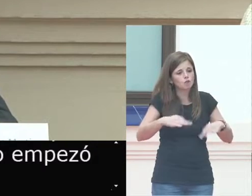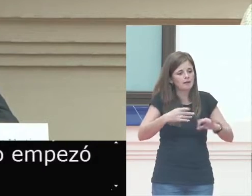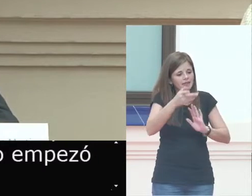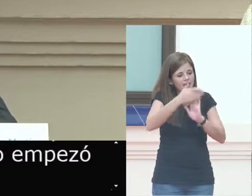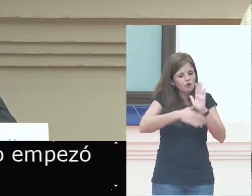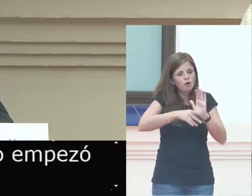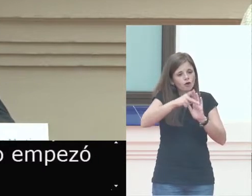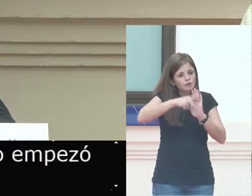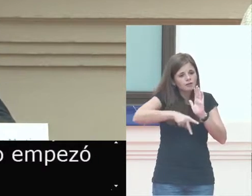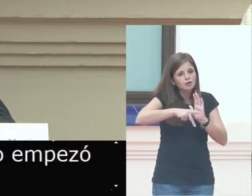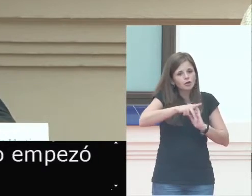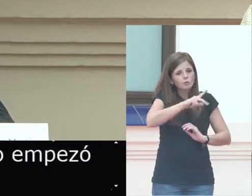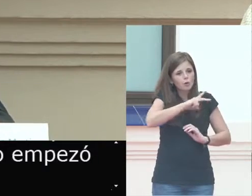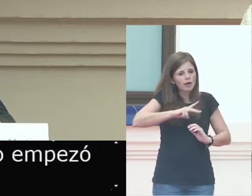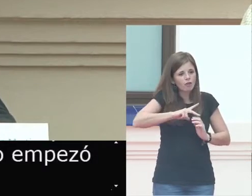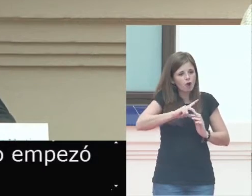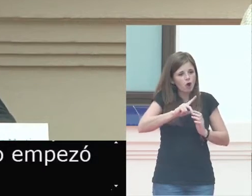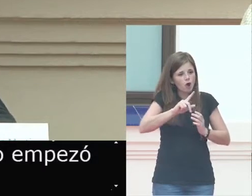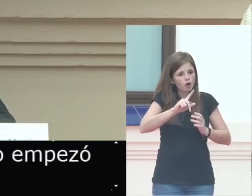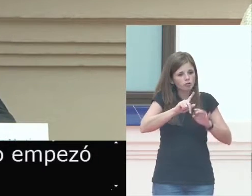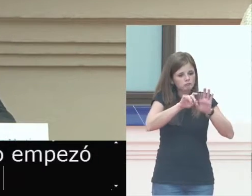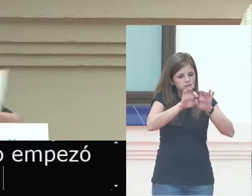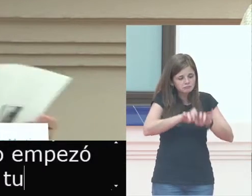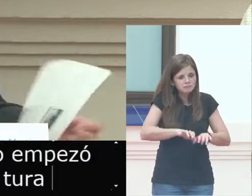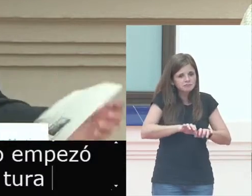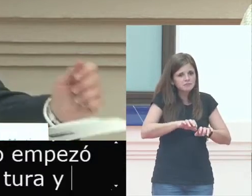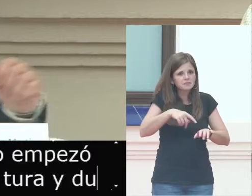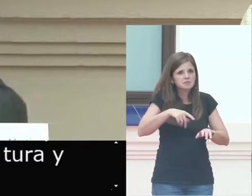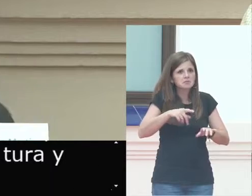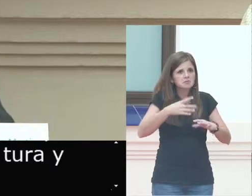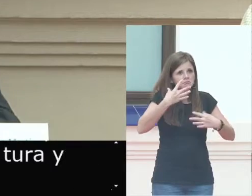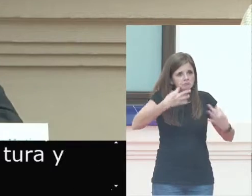borrador, empezó hace 3 años.